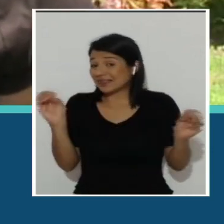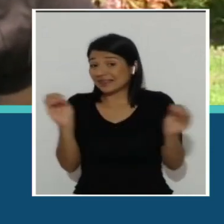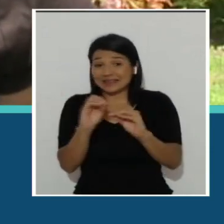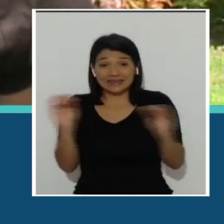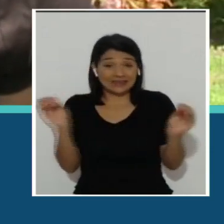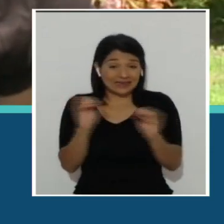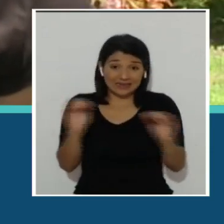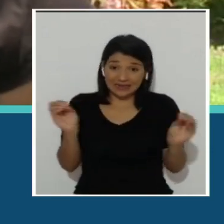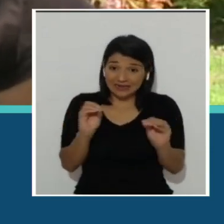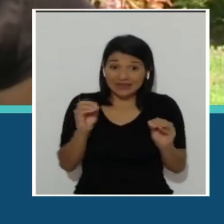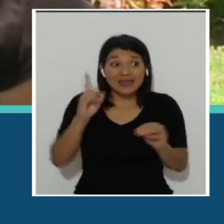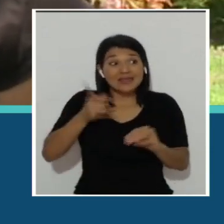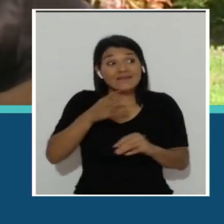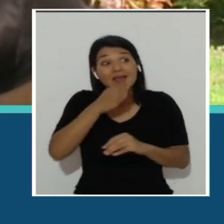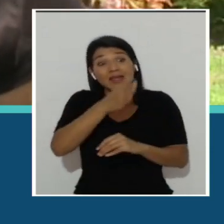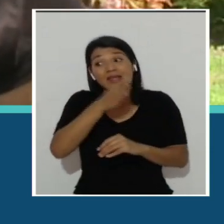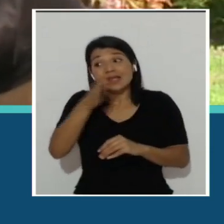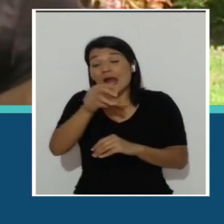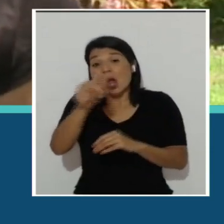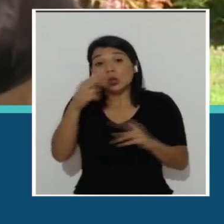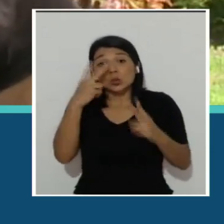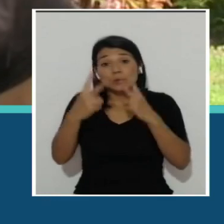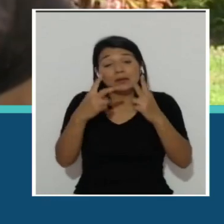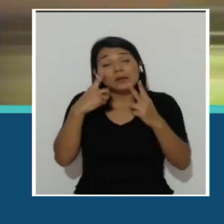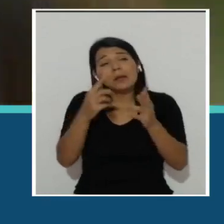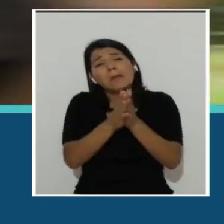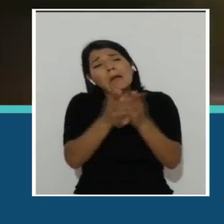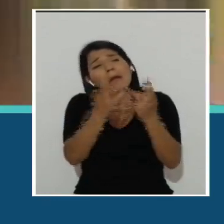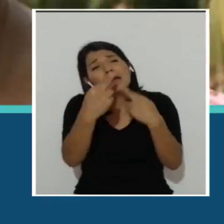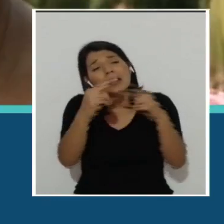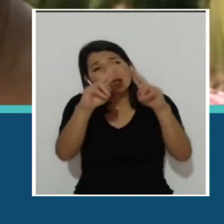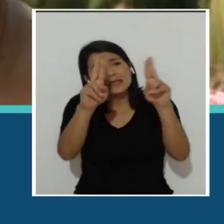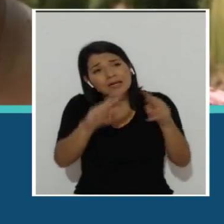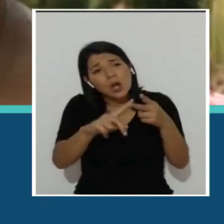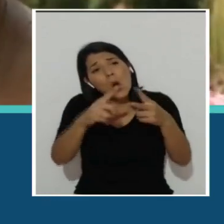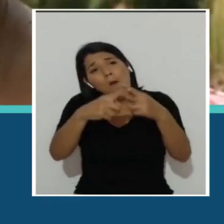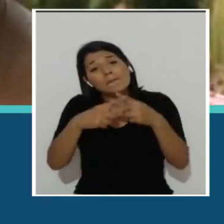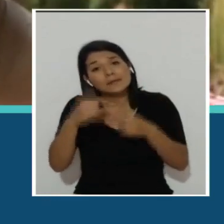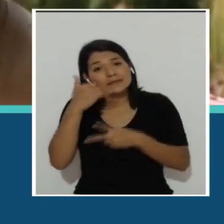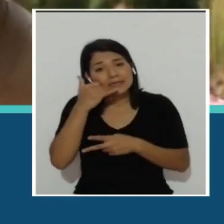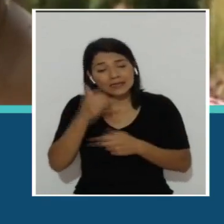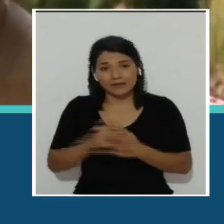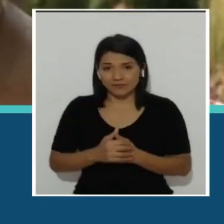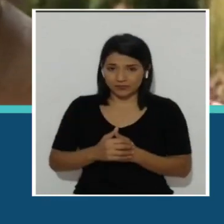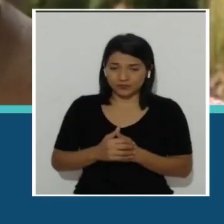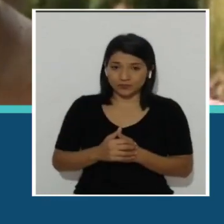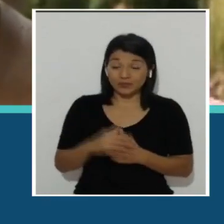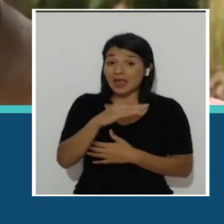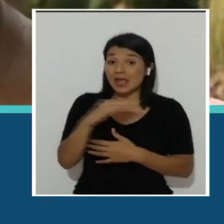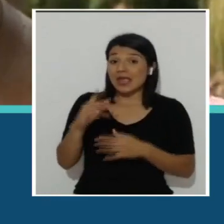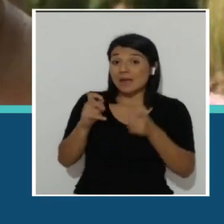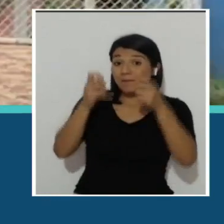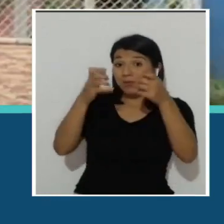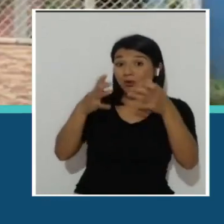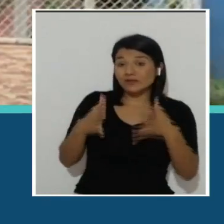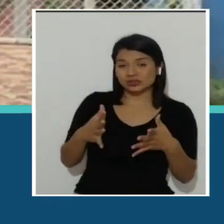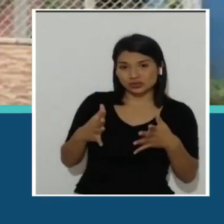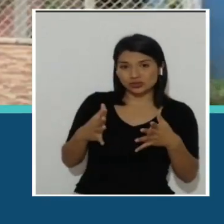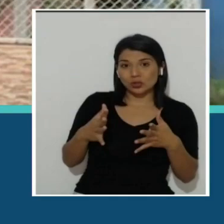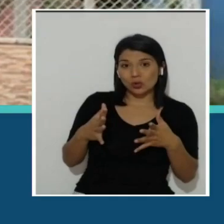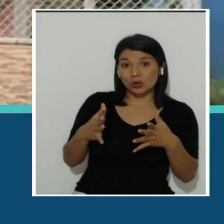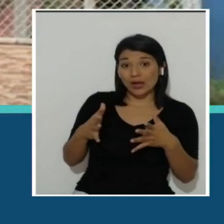donde otros vecinos que le regalen internet o que le presten el teléfono. mientras que la maestra de los 11 alumnos de la comunidad tuvo